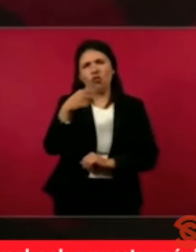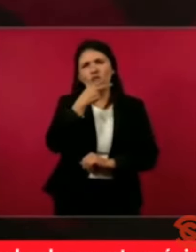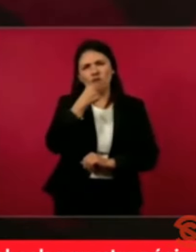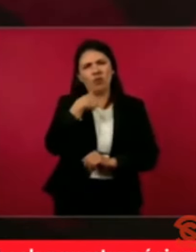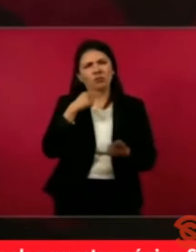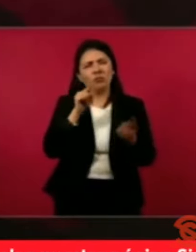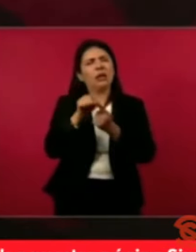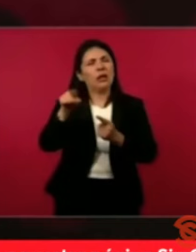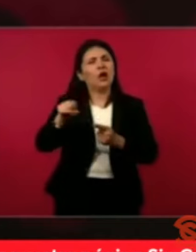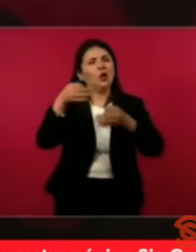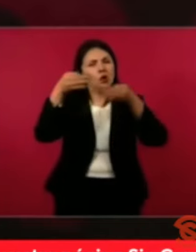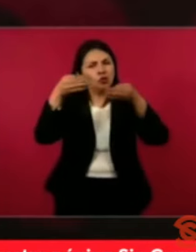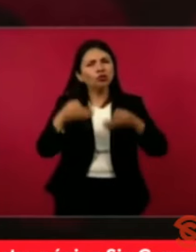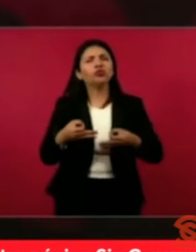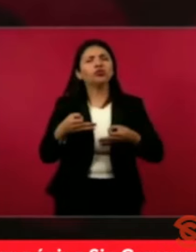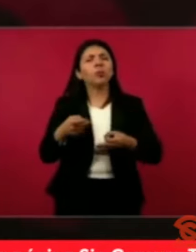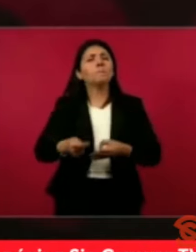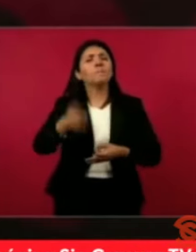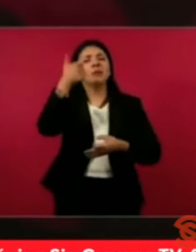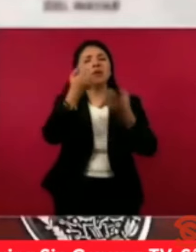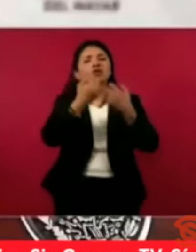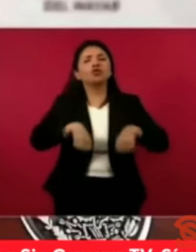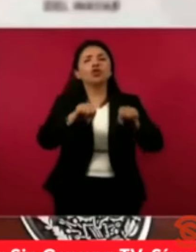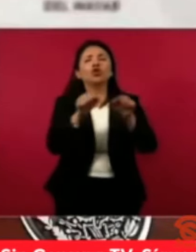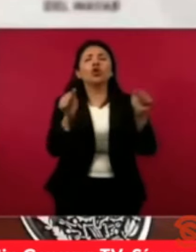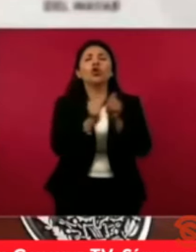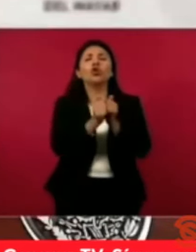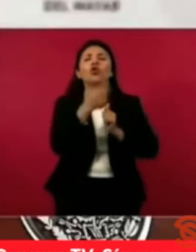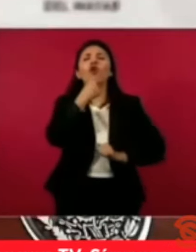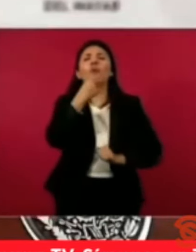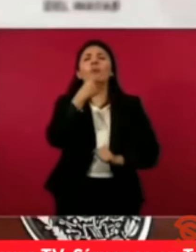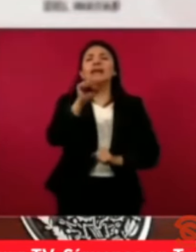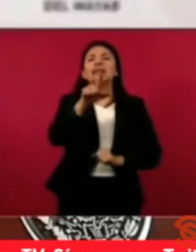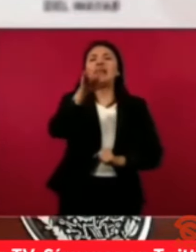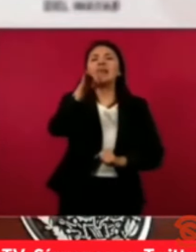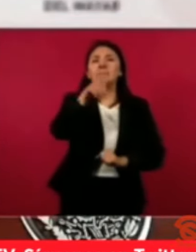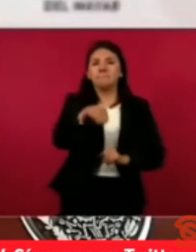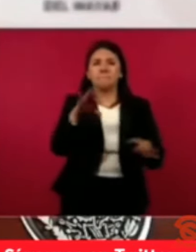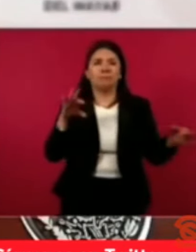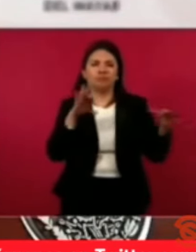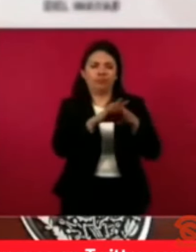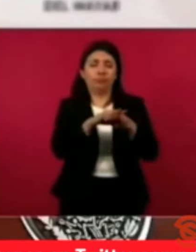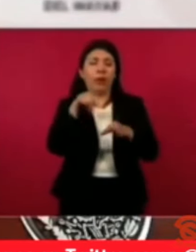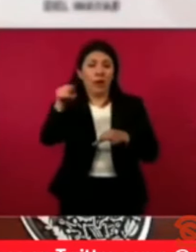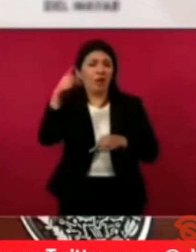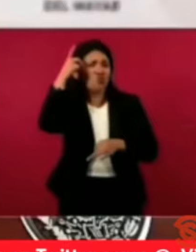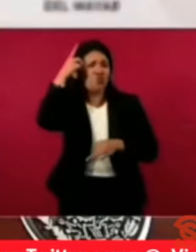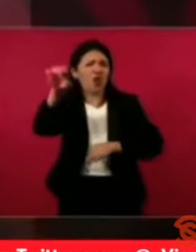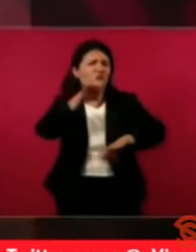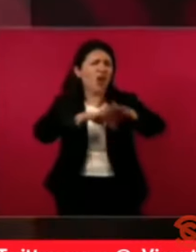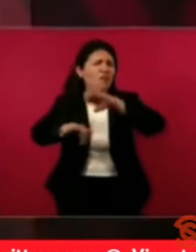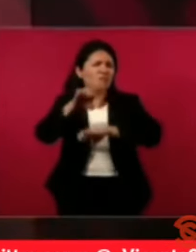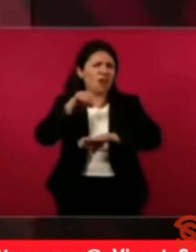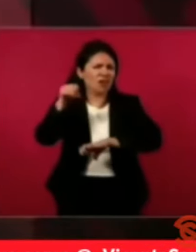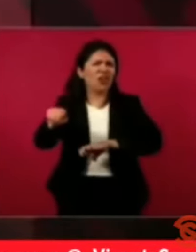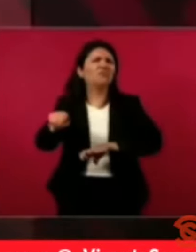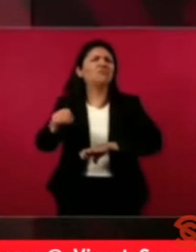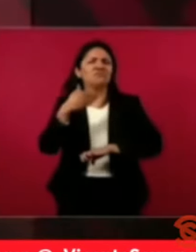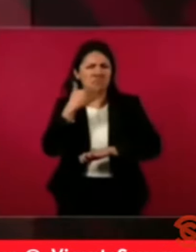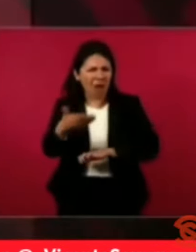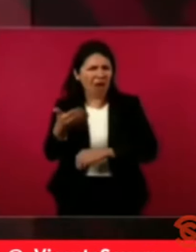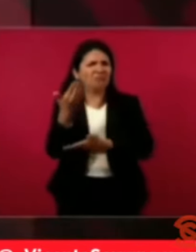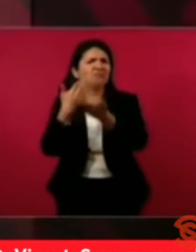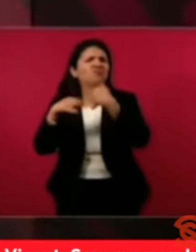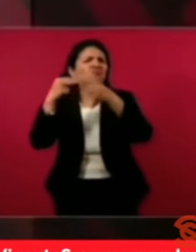Fue originalmente socio de Carlos Slim. Es un empresario muy próspero,